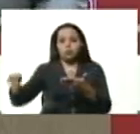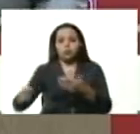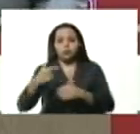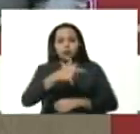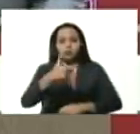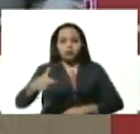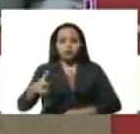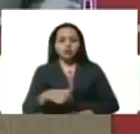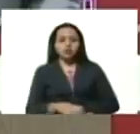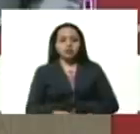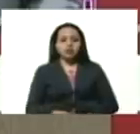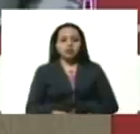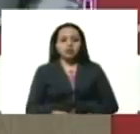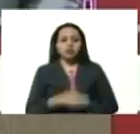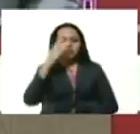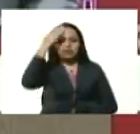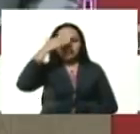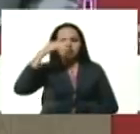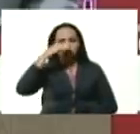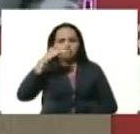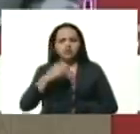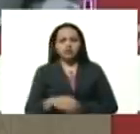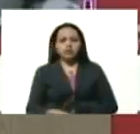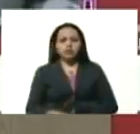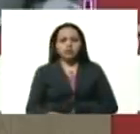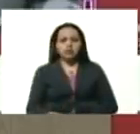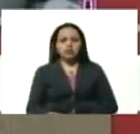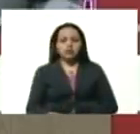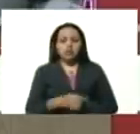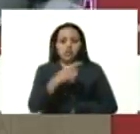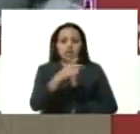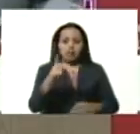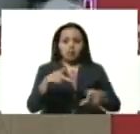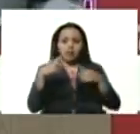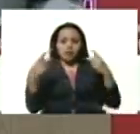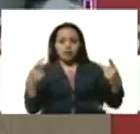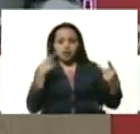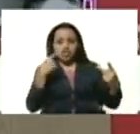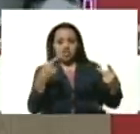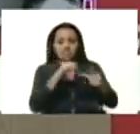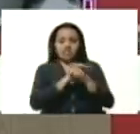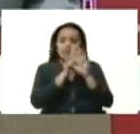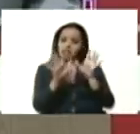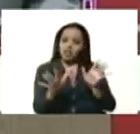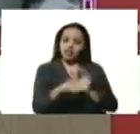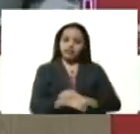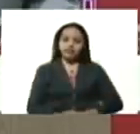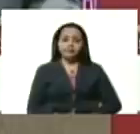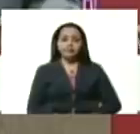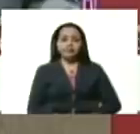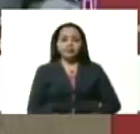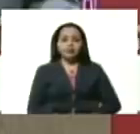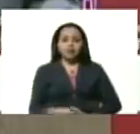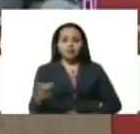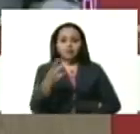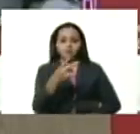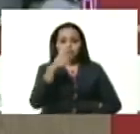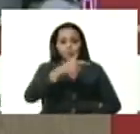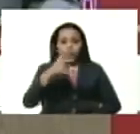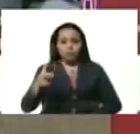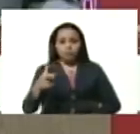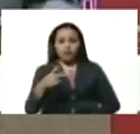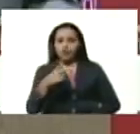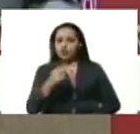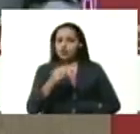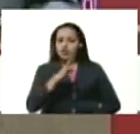mercenarios. Y en el artículo de Wall Street Journal señalan con claridad Leopoldo López y Juan Guaidó que no